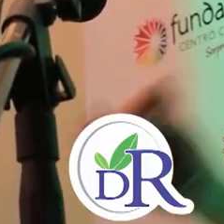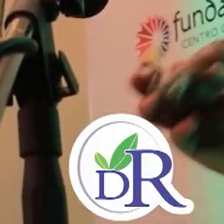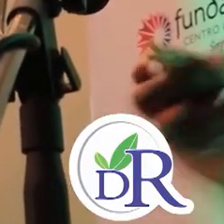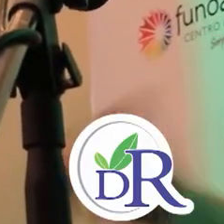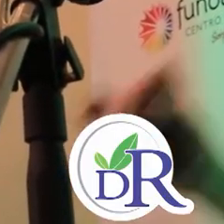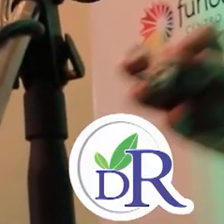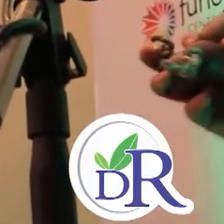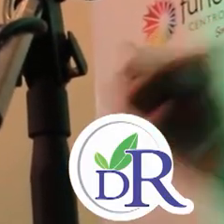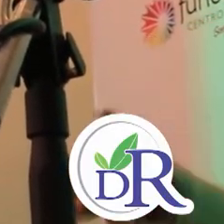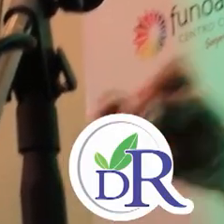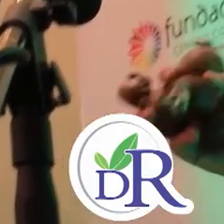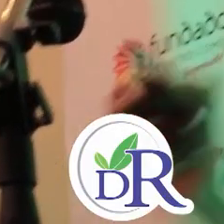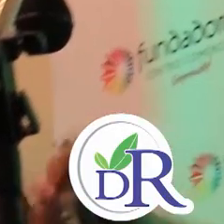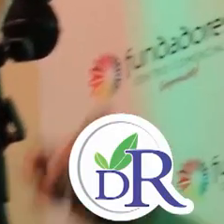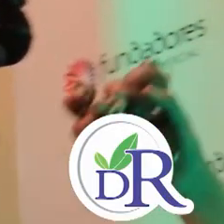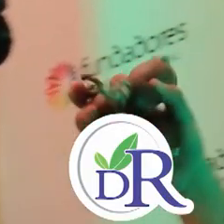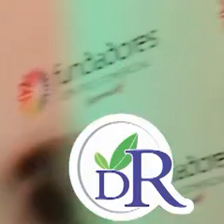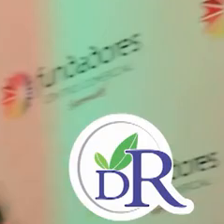humor.